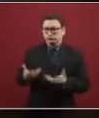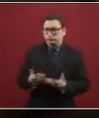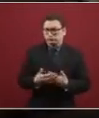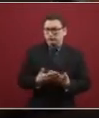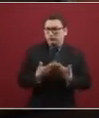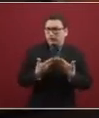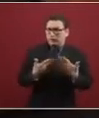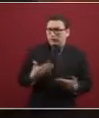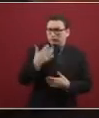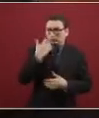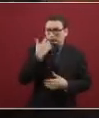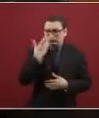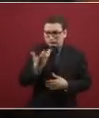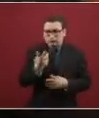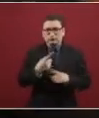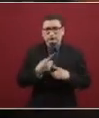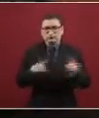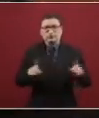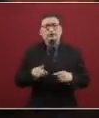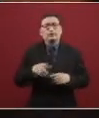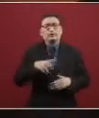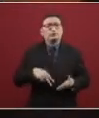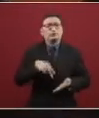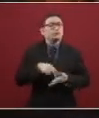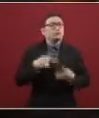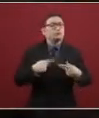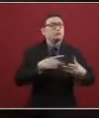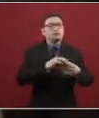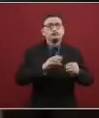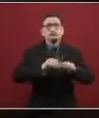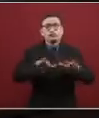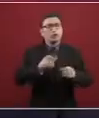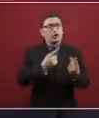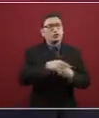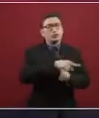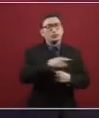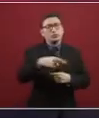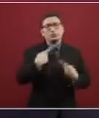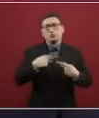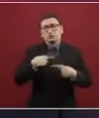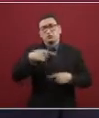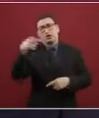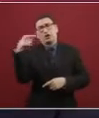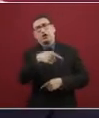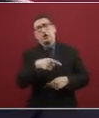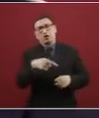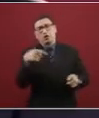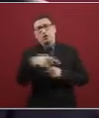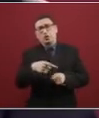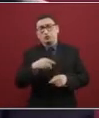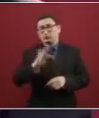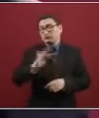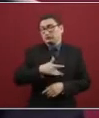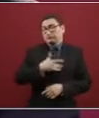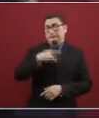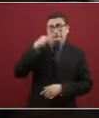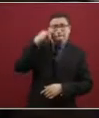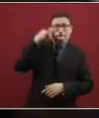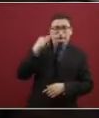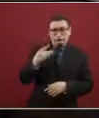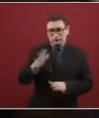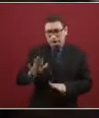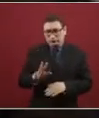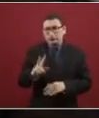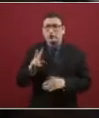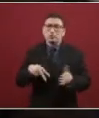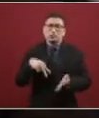una plataforma a las personas que de alguna manera han sido señaladas o incluso podrían sentirse agraviadas primero si tienen